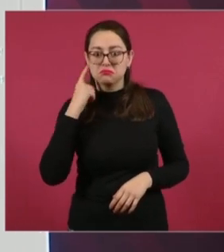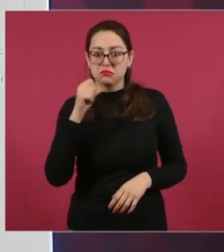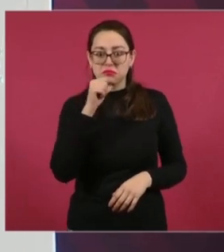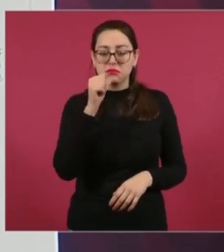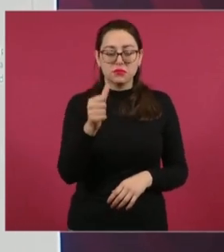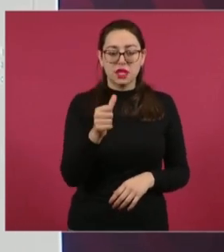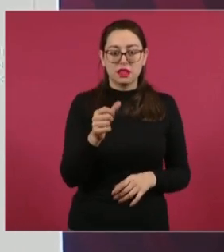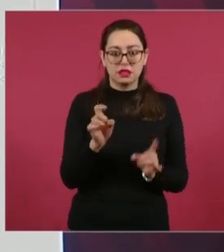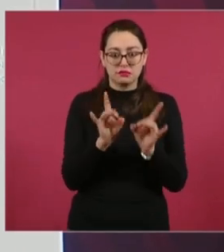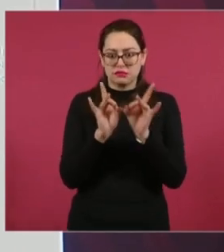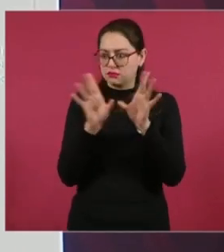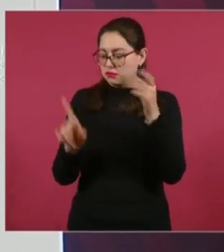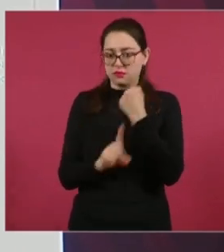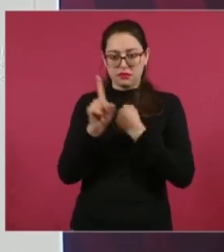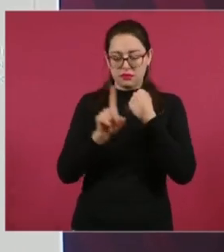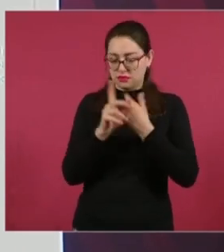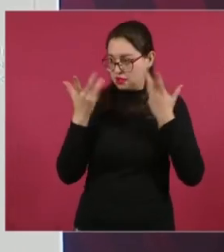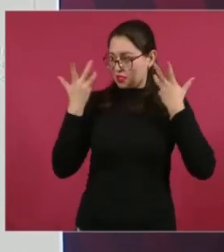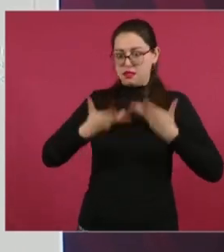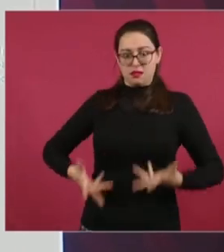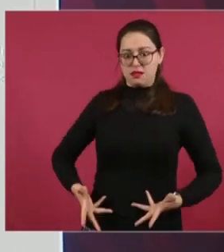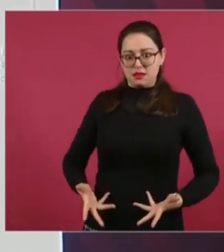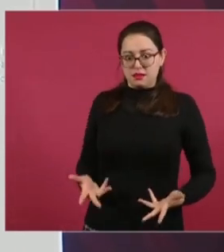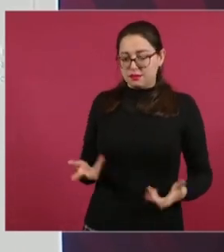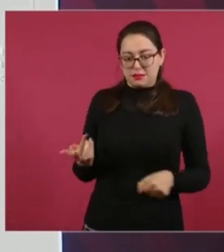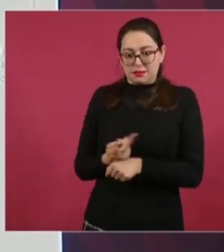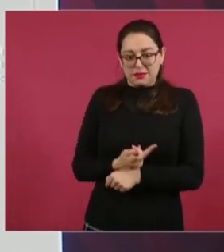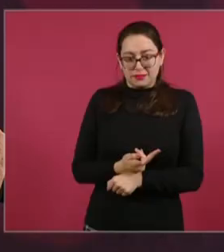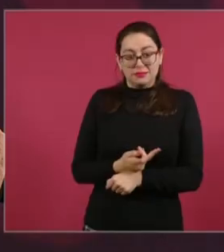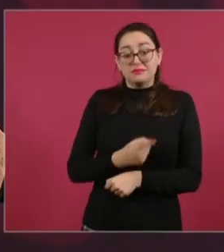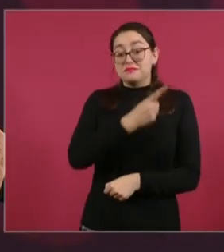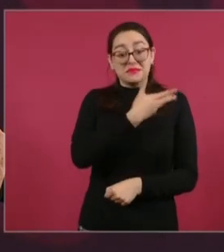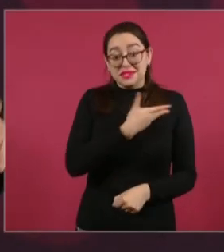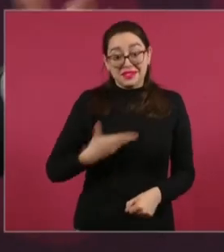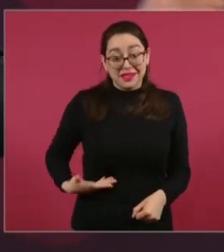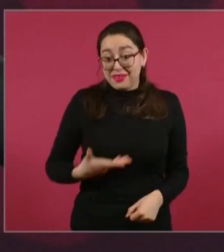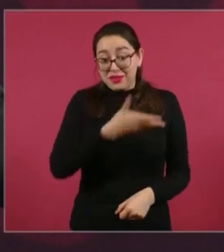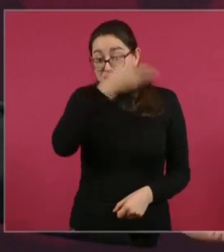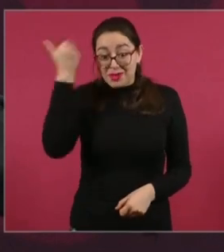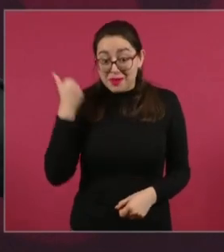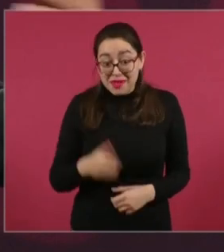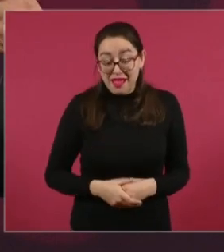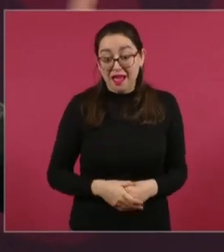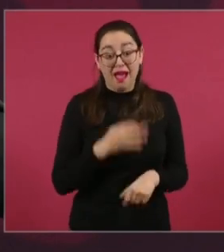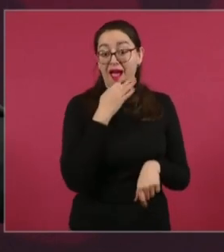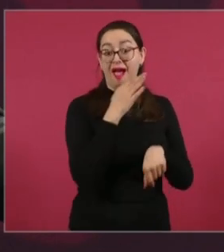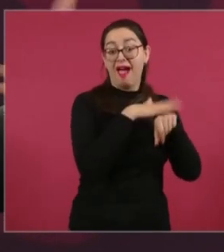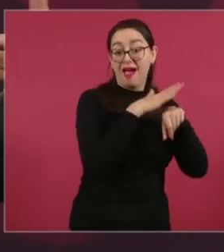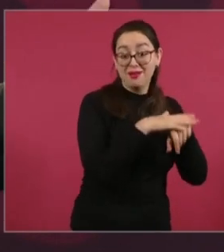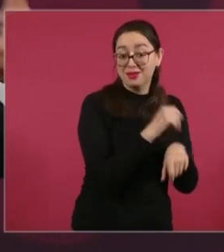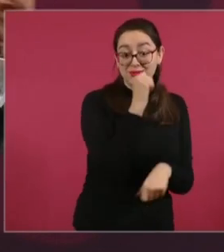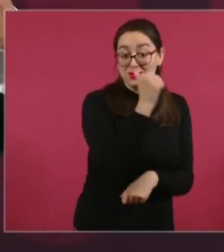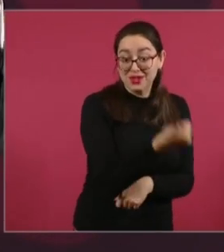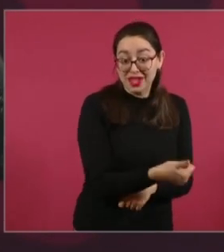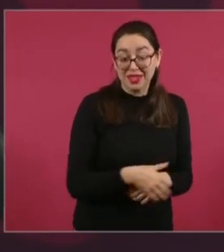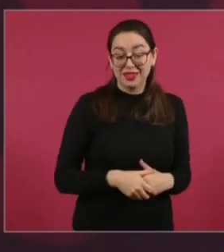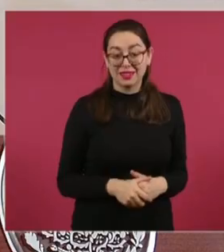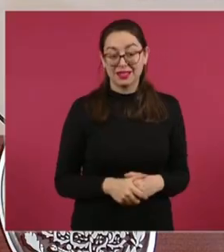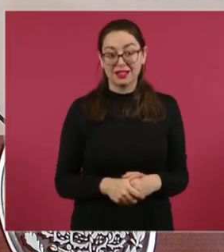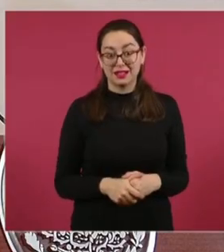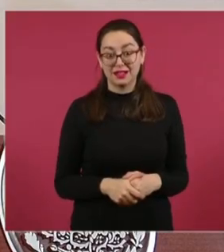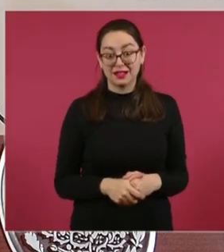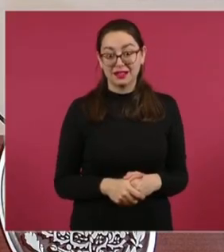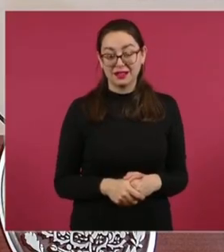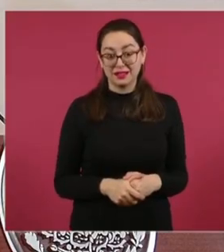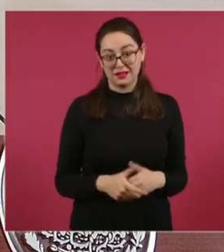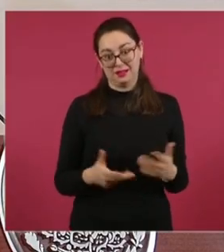tamaño, de esas dimensiones, porque no estaban deteniendo